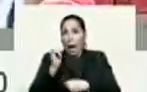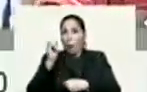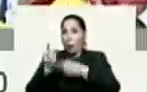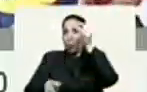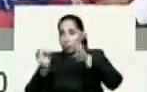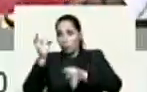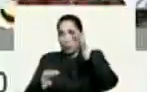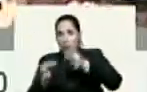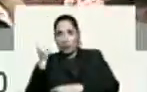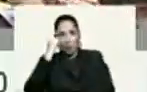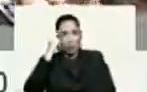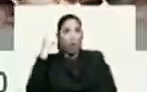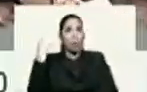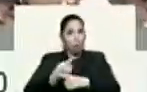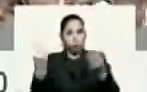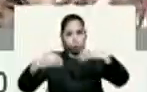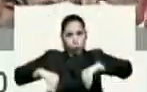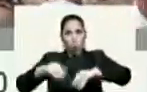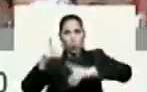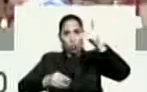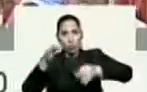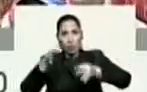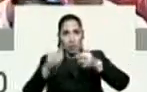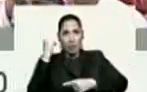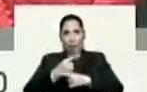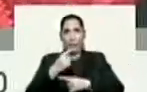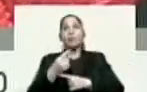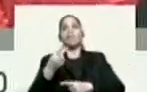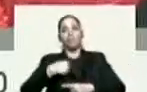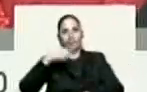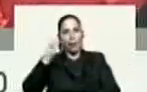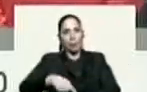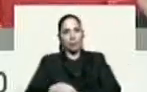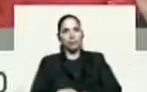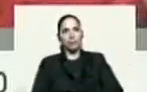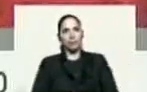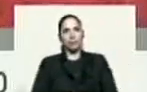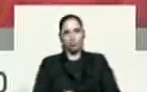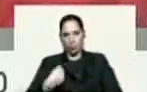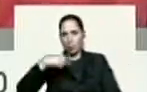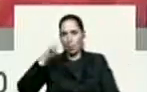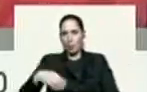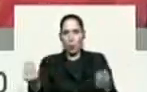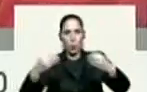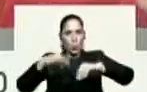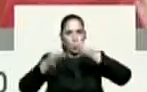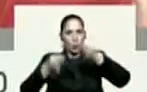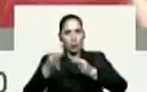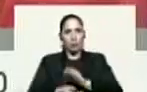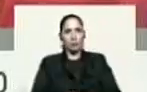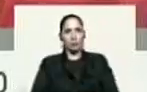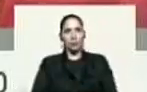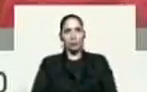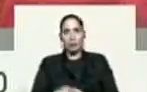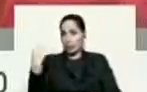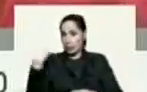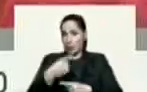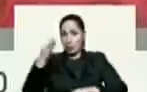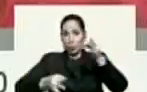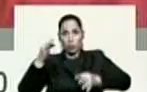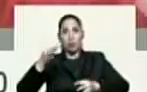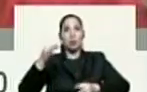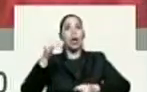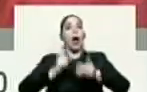¿Ustedes están de acuerdo que haya justicia? Yo también. Yo también estoy de acuerdo que haya justicia. Y tiene que haber justicia algún